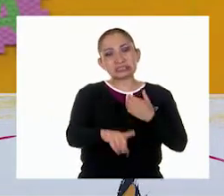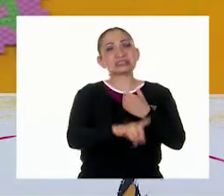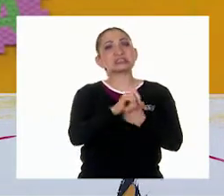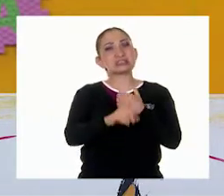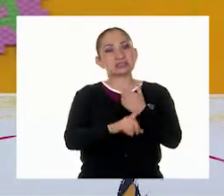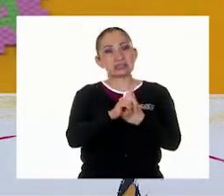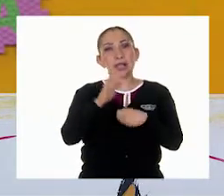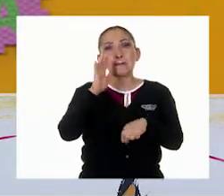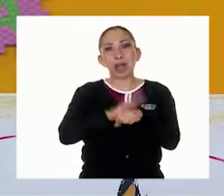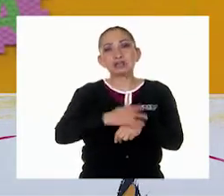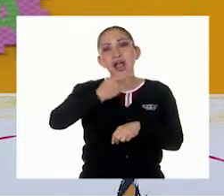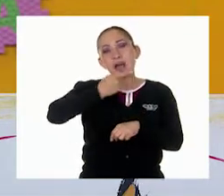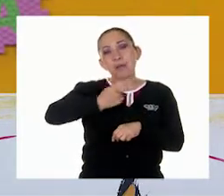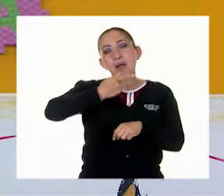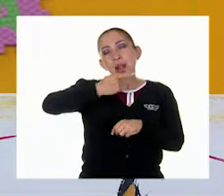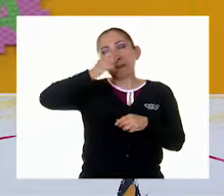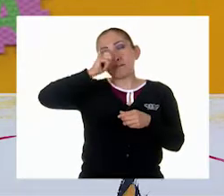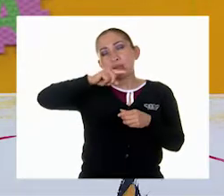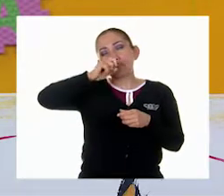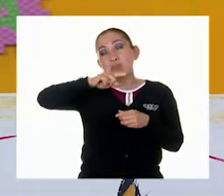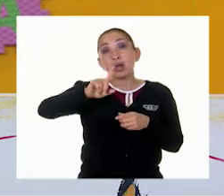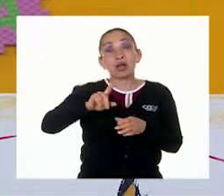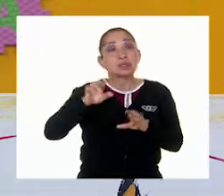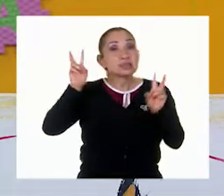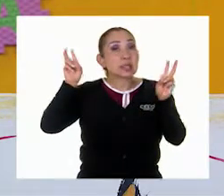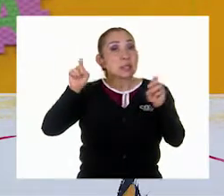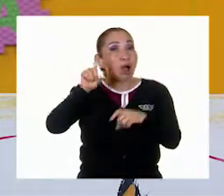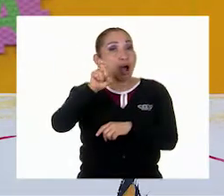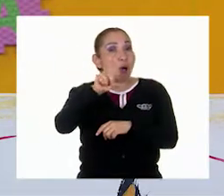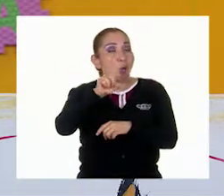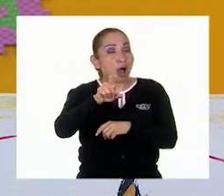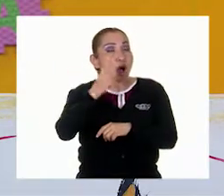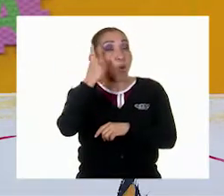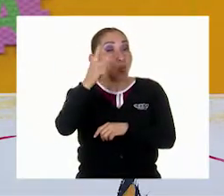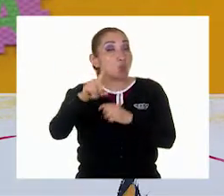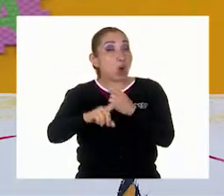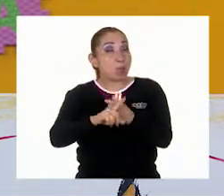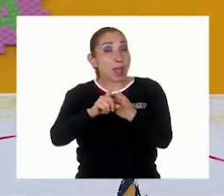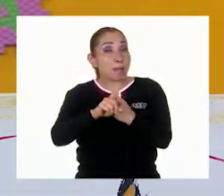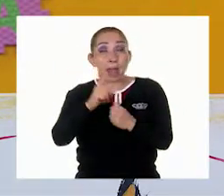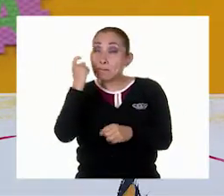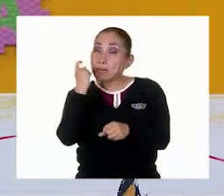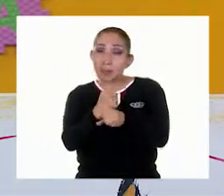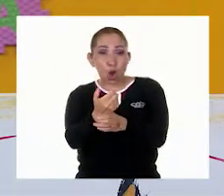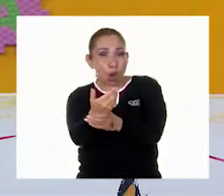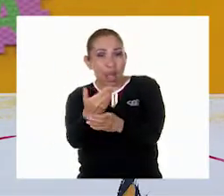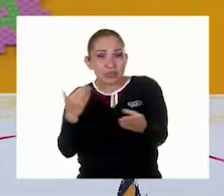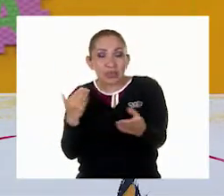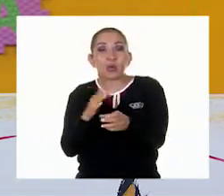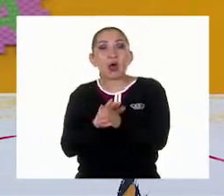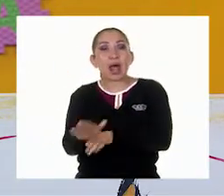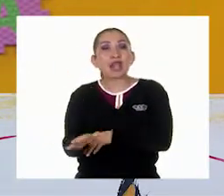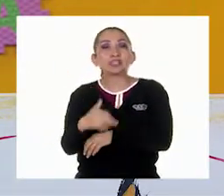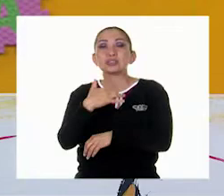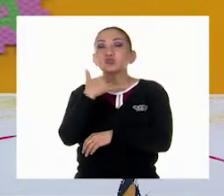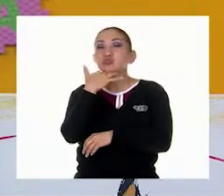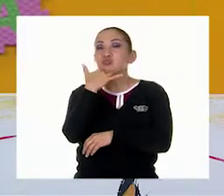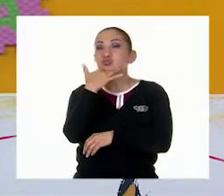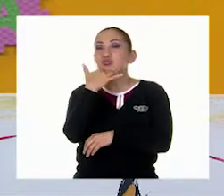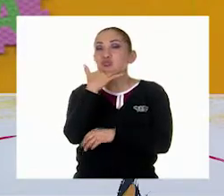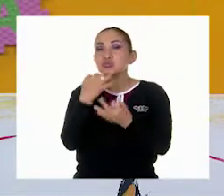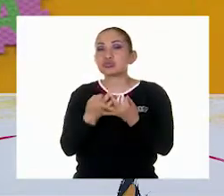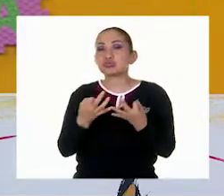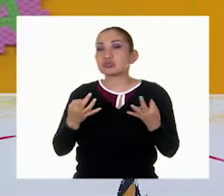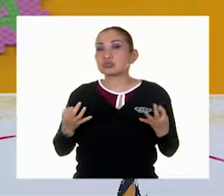que más se mencionó es el agua, el problema que deberíamos resolver primero es el de la contaminación